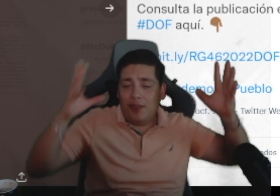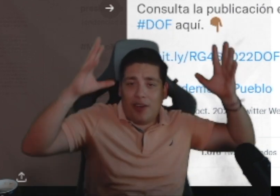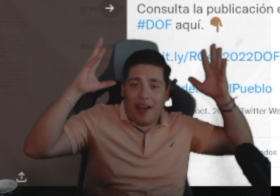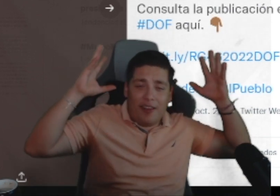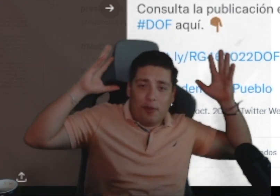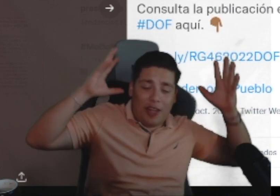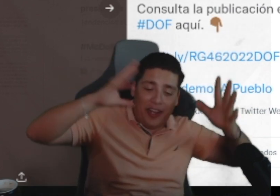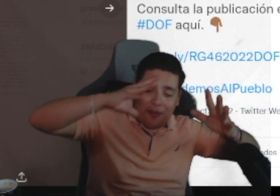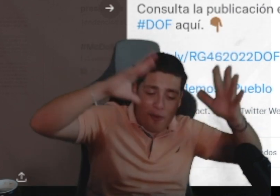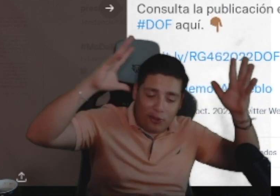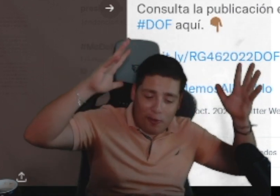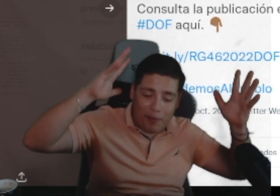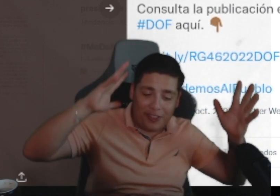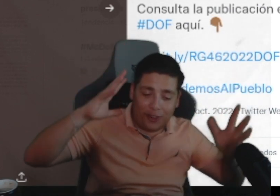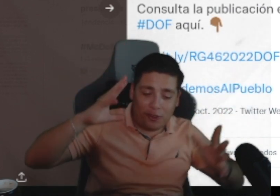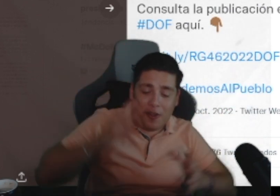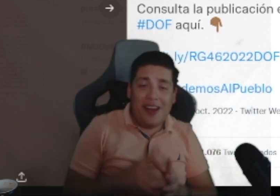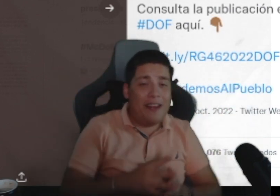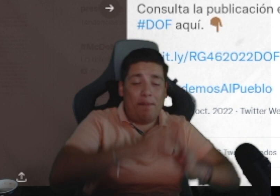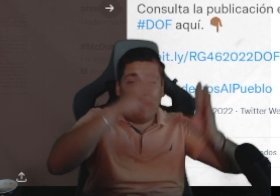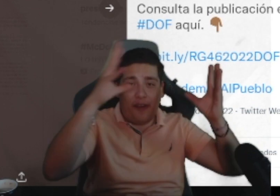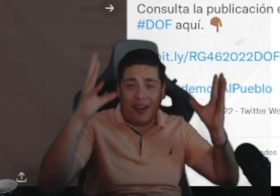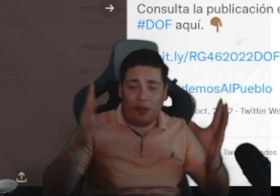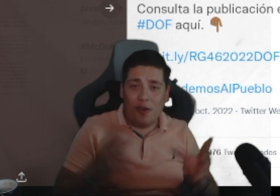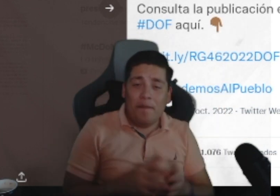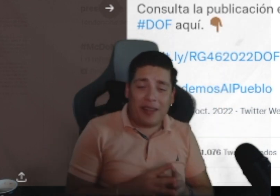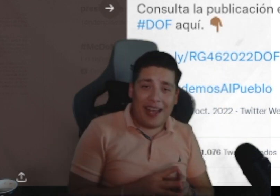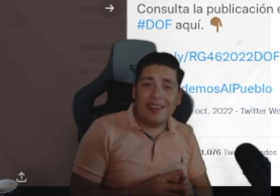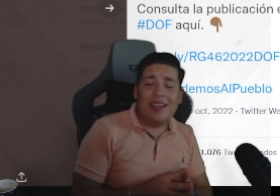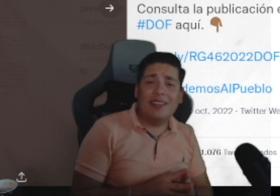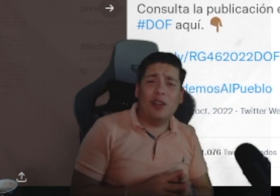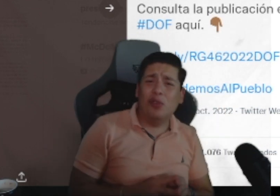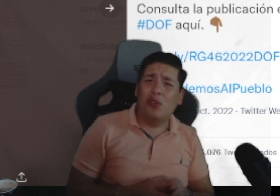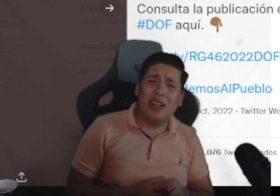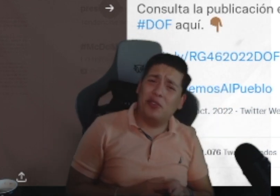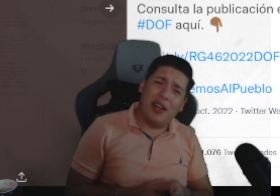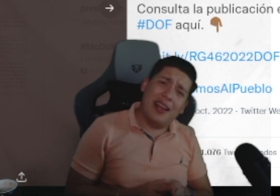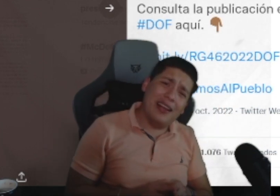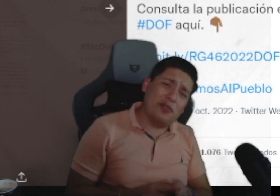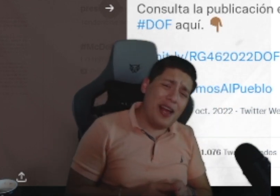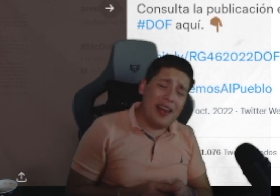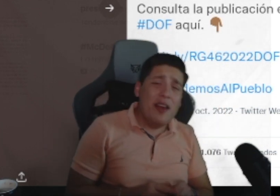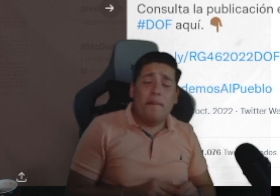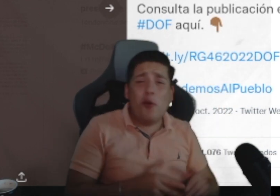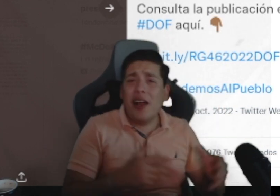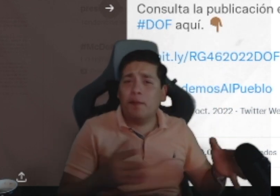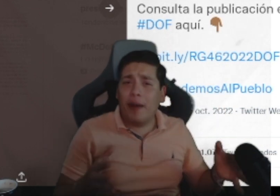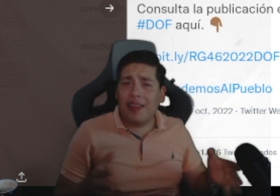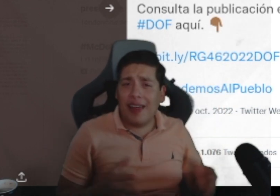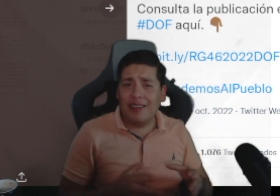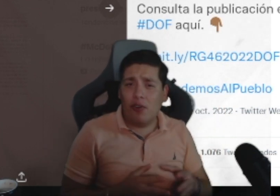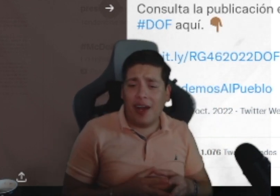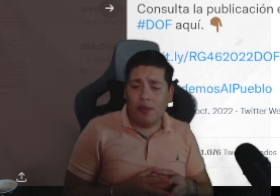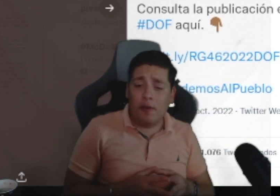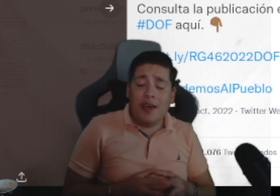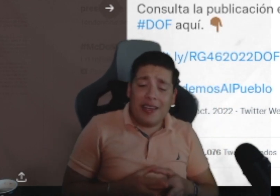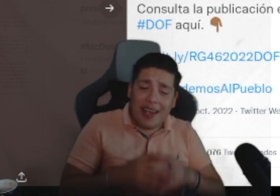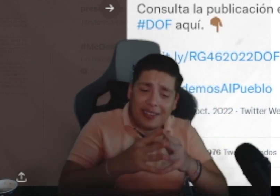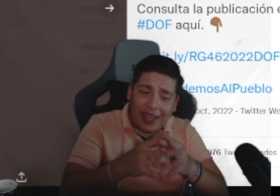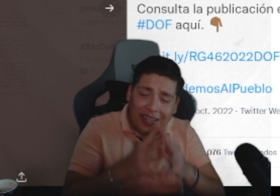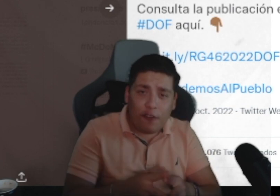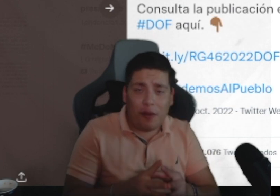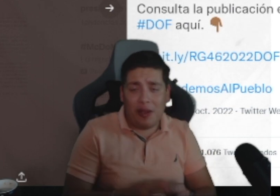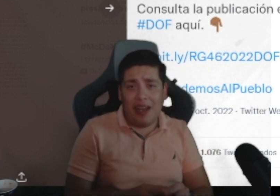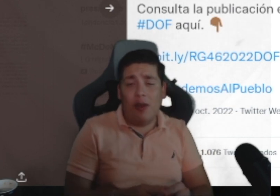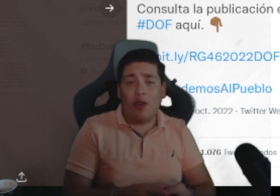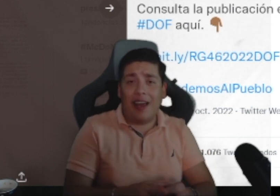con este organismo tan hermoso y precioso y perfecto que es el Instituto Nacional Electoral? Puras patadas de ahogado. Y es